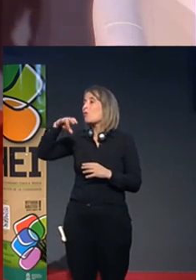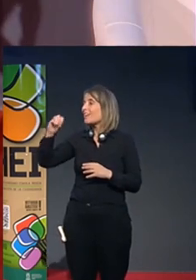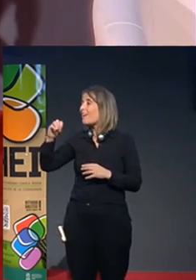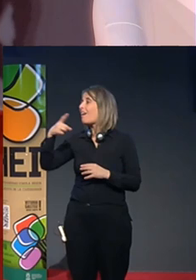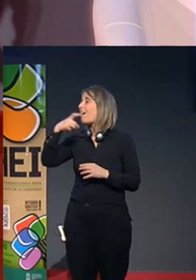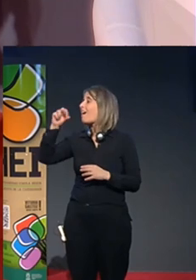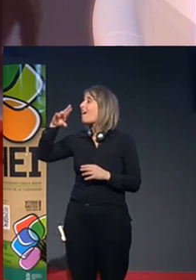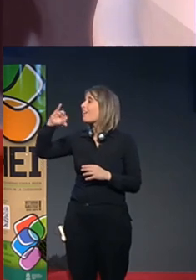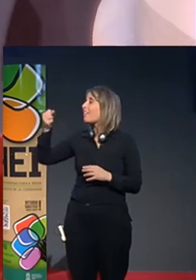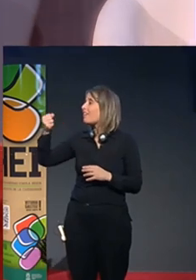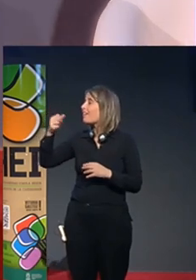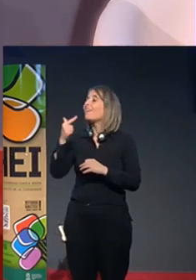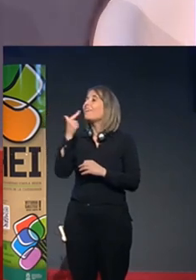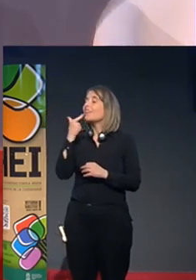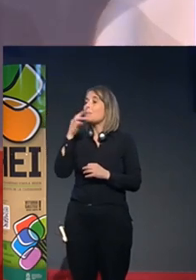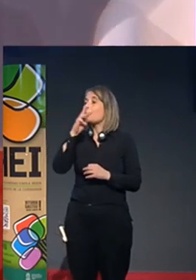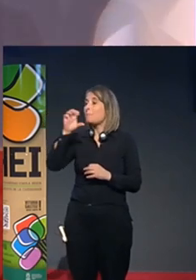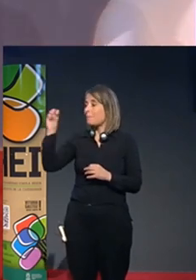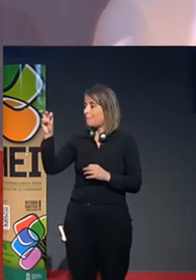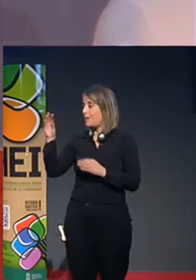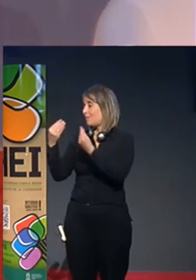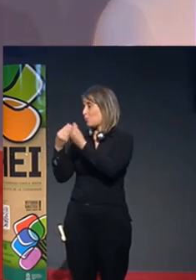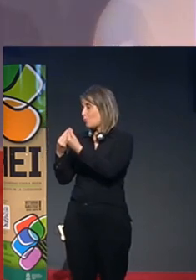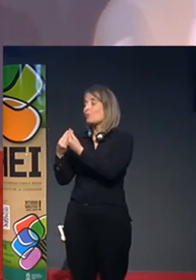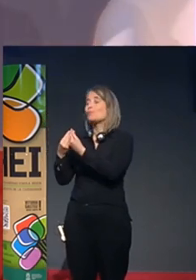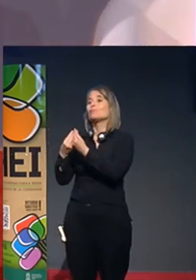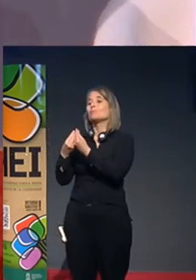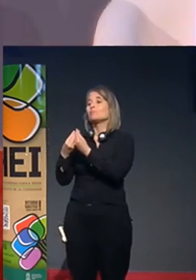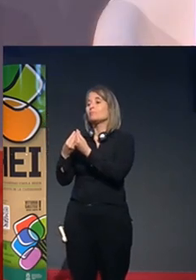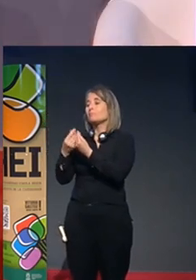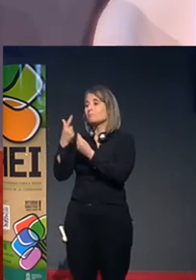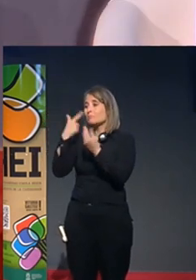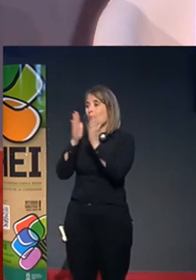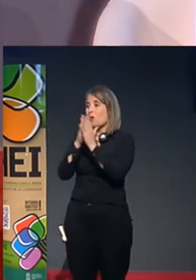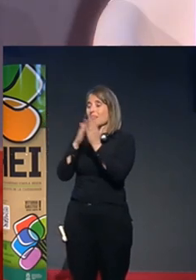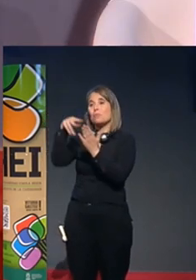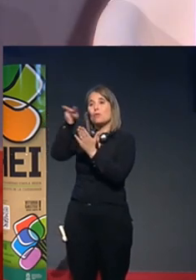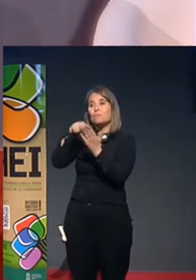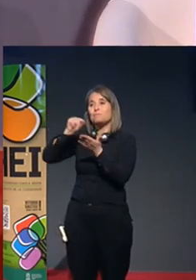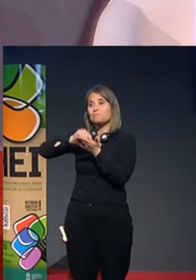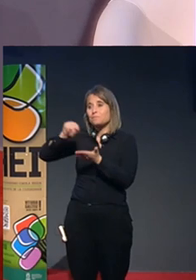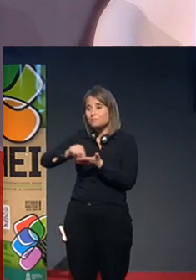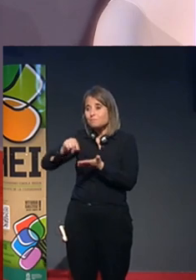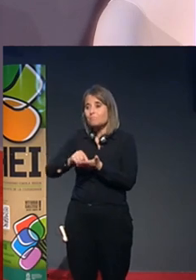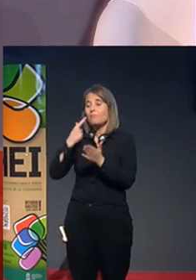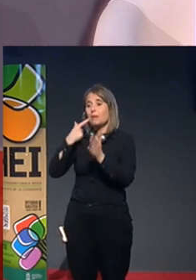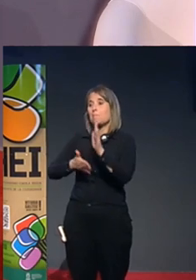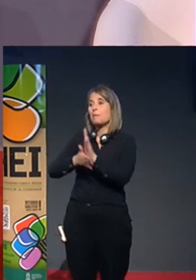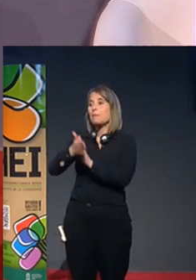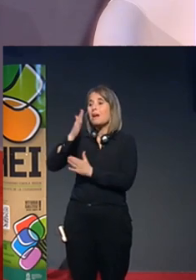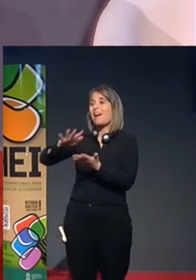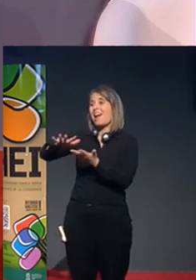acompañó en este a Pepe esquinas que en la redacción de este libro de rumba al ecocidio que el